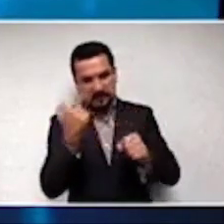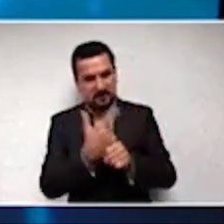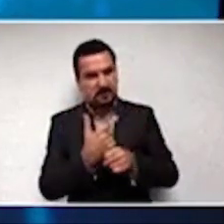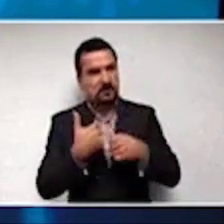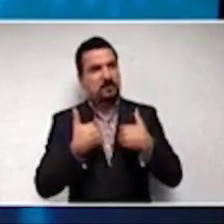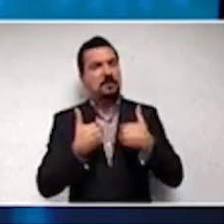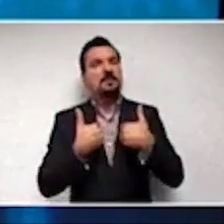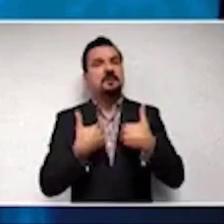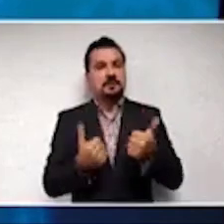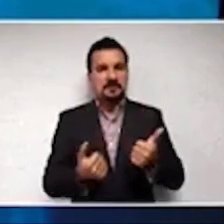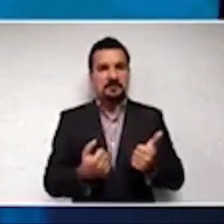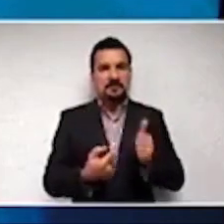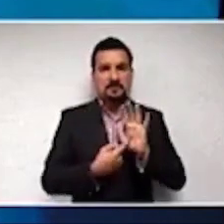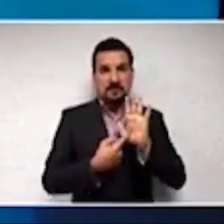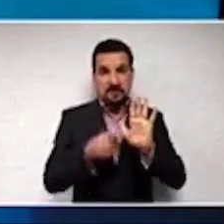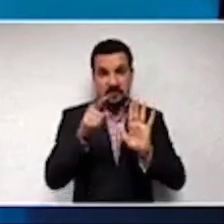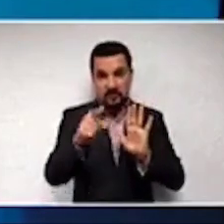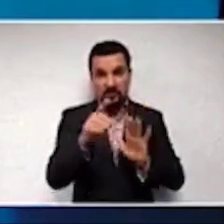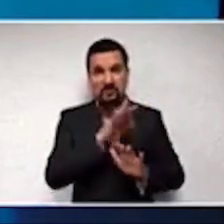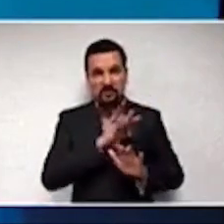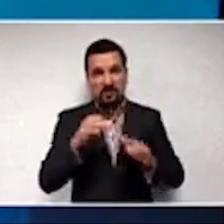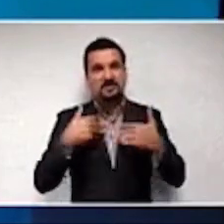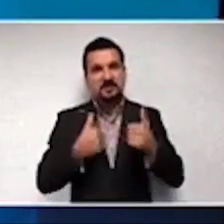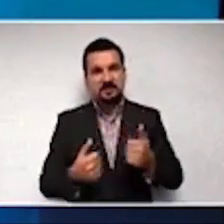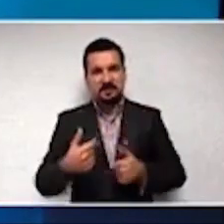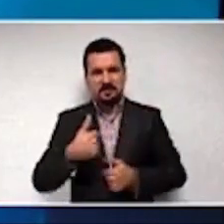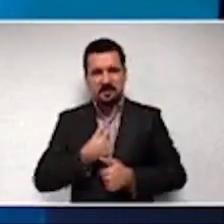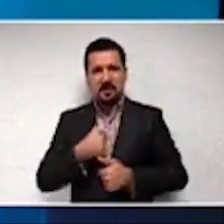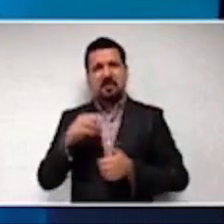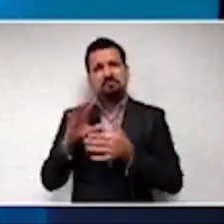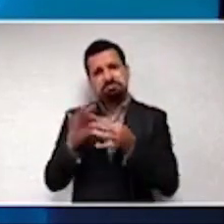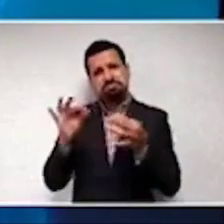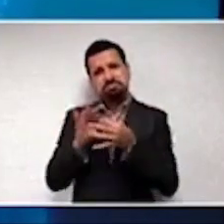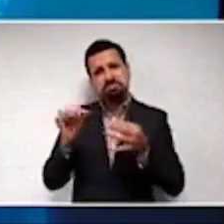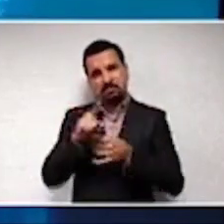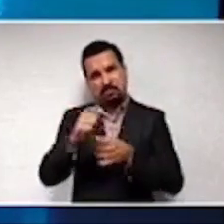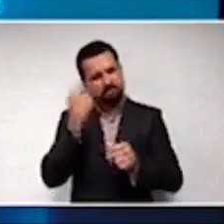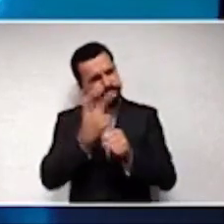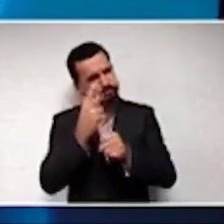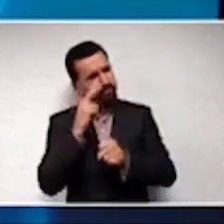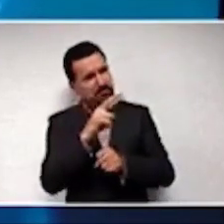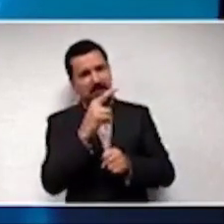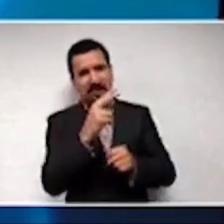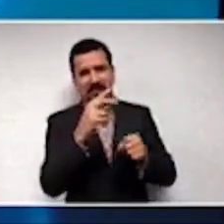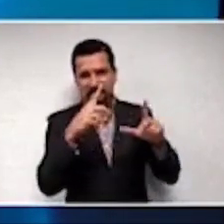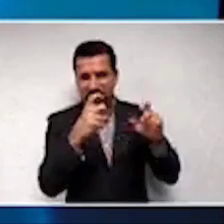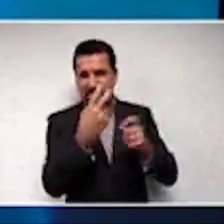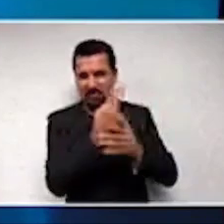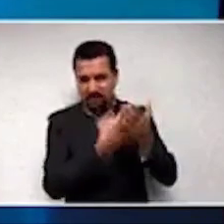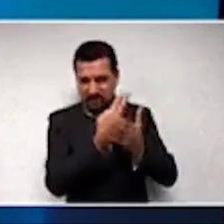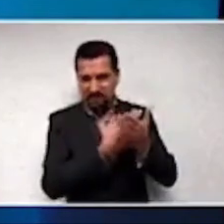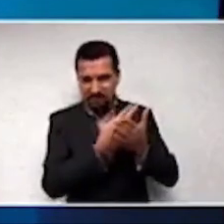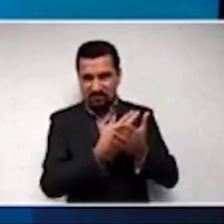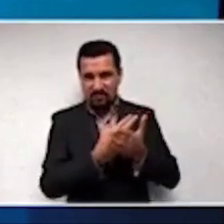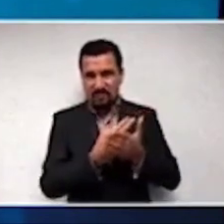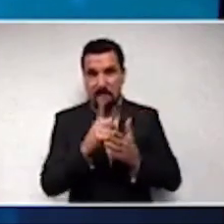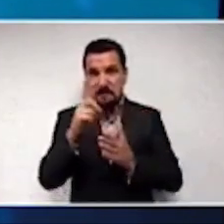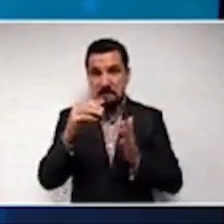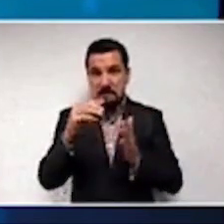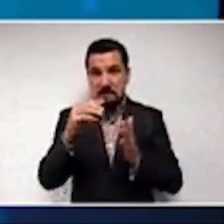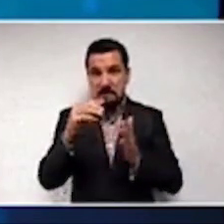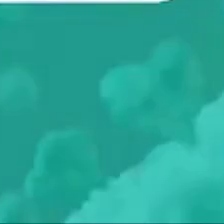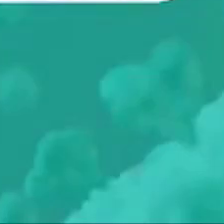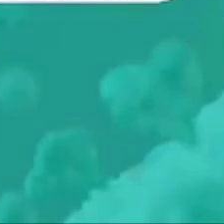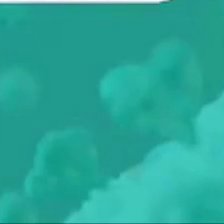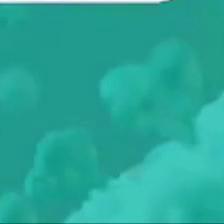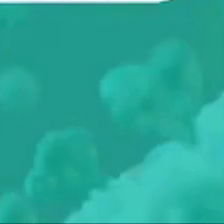mapas te digan más de lo que yo te pueda decir de los más de mil contagios que ya llevamos registrados